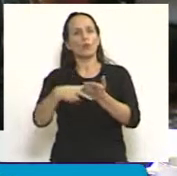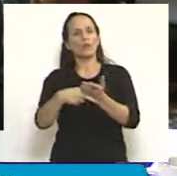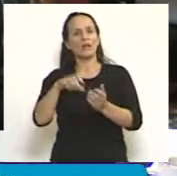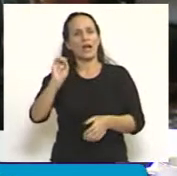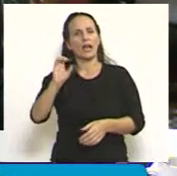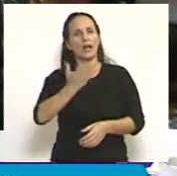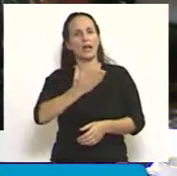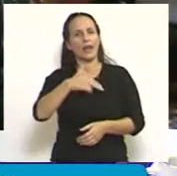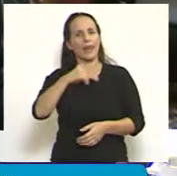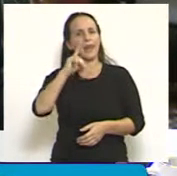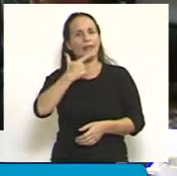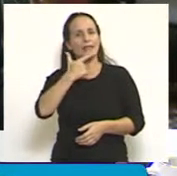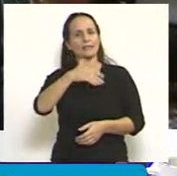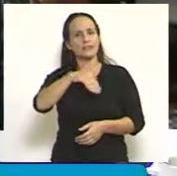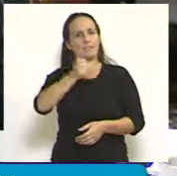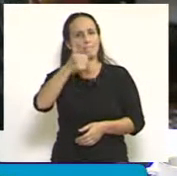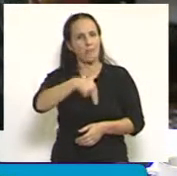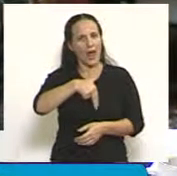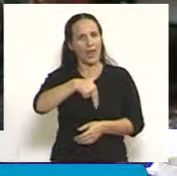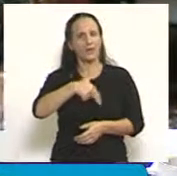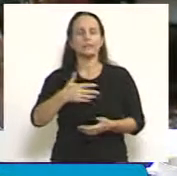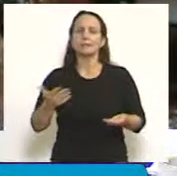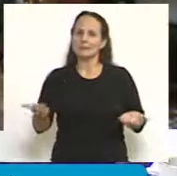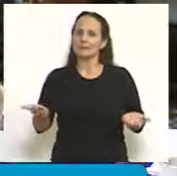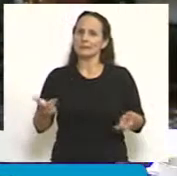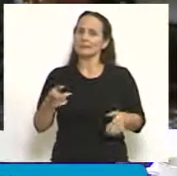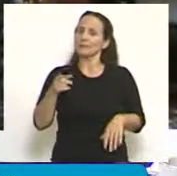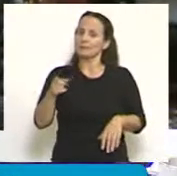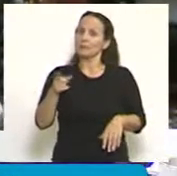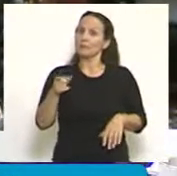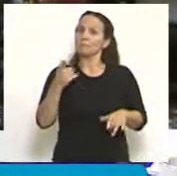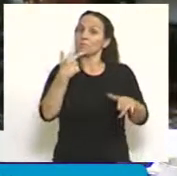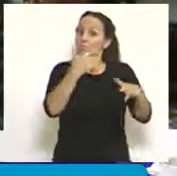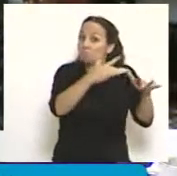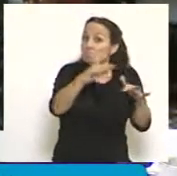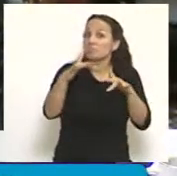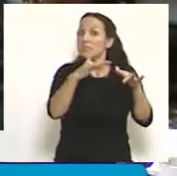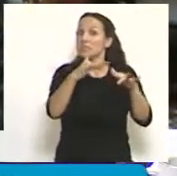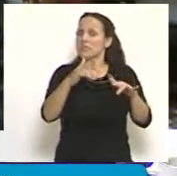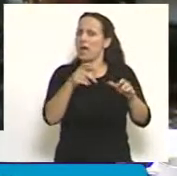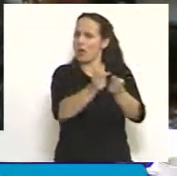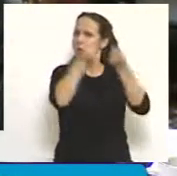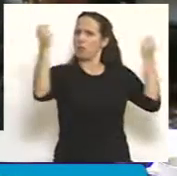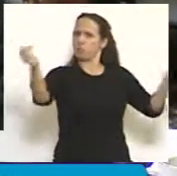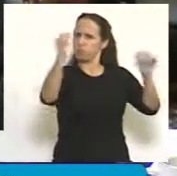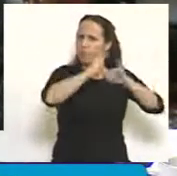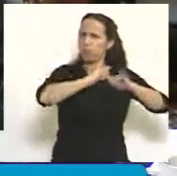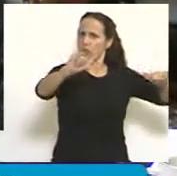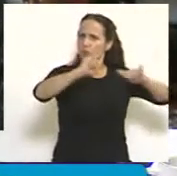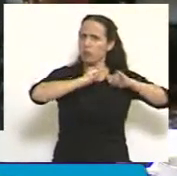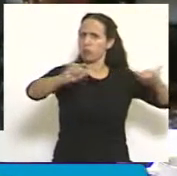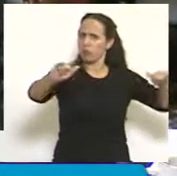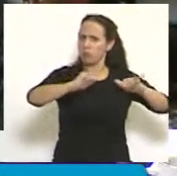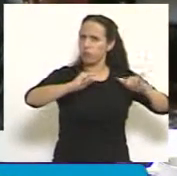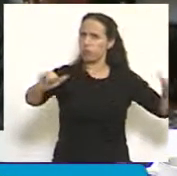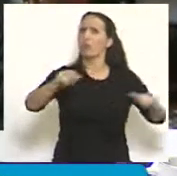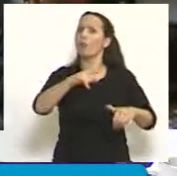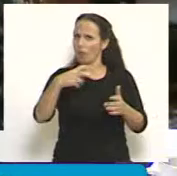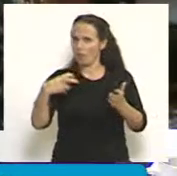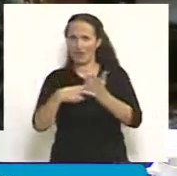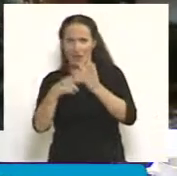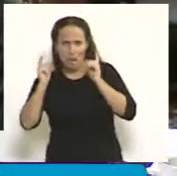por sanciones disciplinarias aplicadas por la Nación, por la Cámara Nacional de Casaciones en lo Penal, la Cámara Federal de Casación en lo Penal,